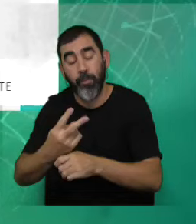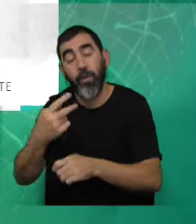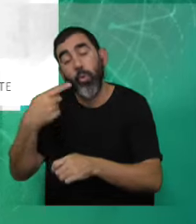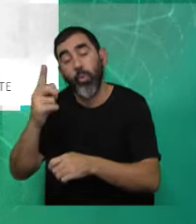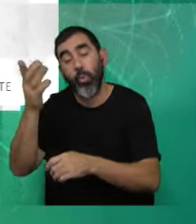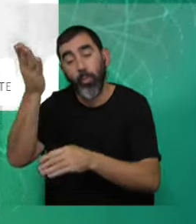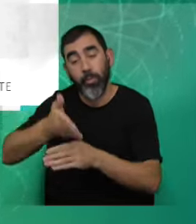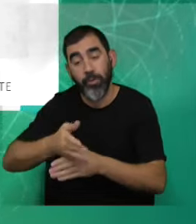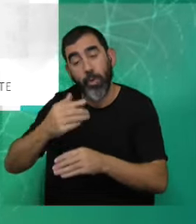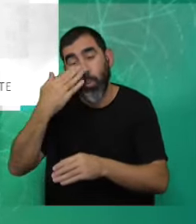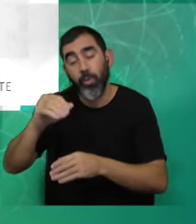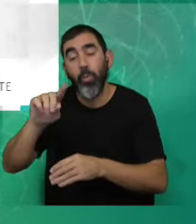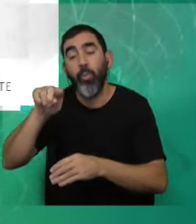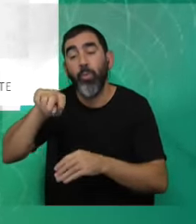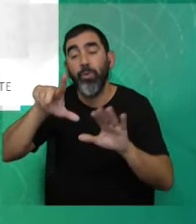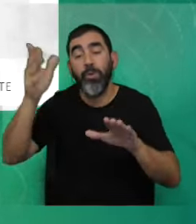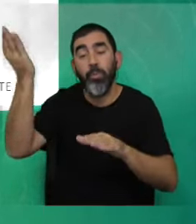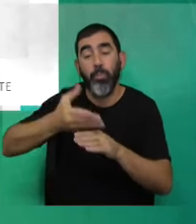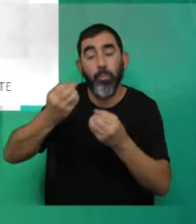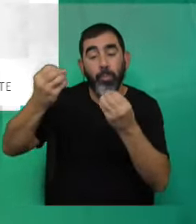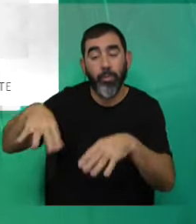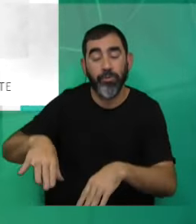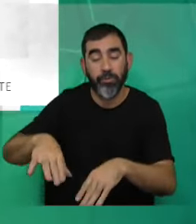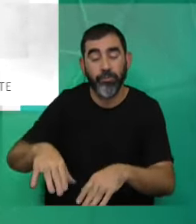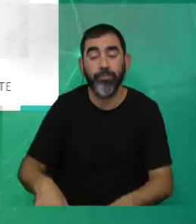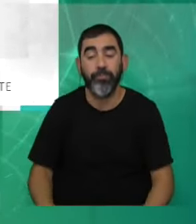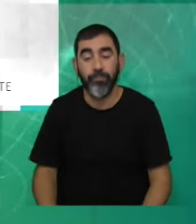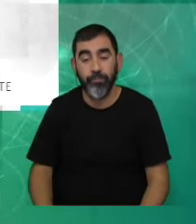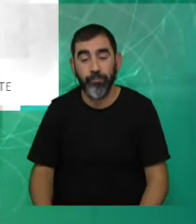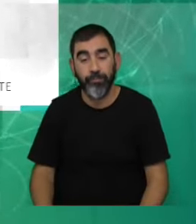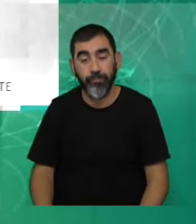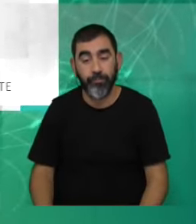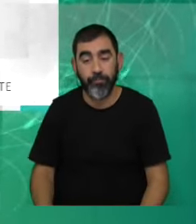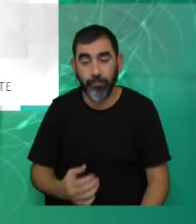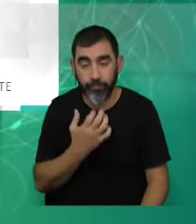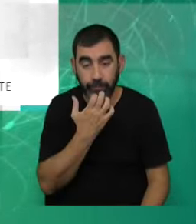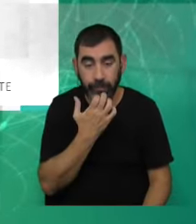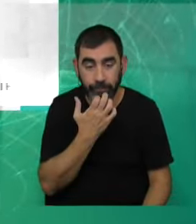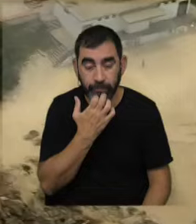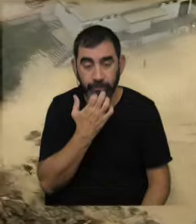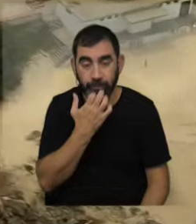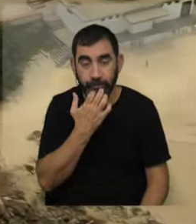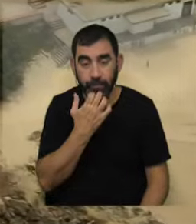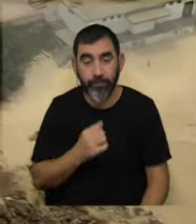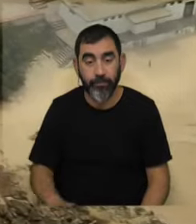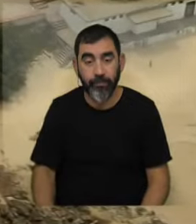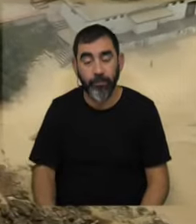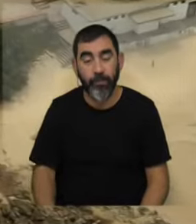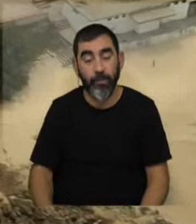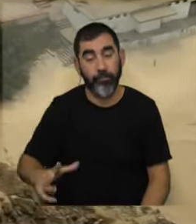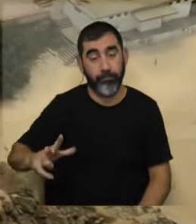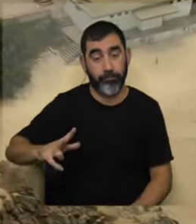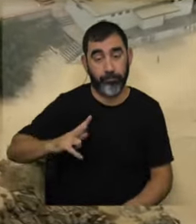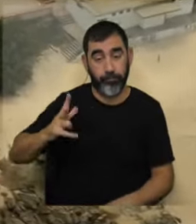con 1% y por el cuarto con 1,7 por menos de poder adquisitivo que en 2019 por el contrario el quintil de